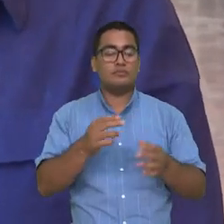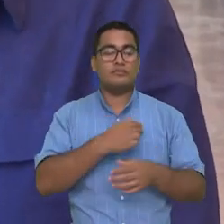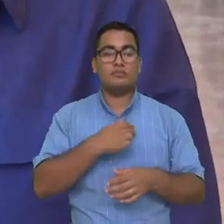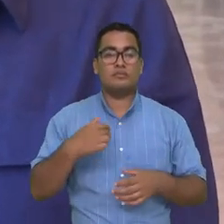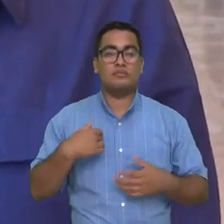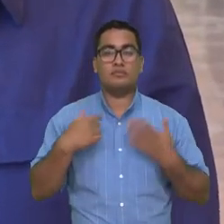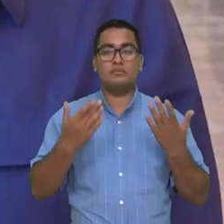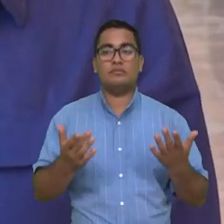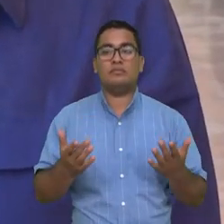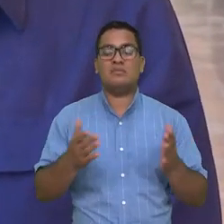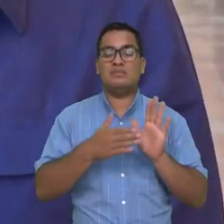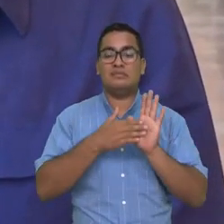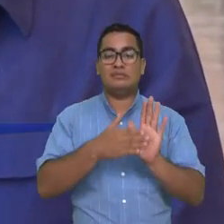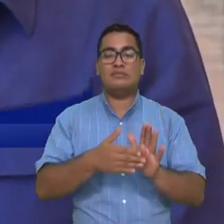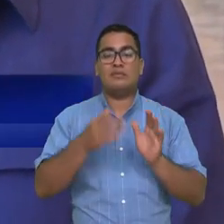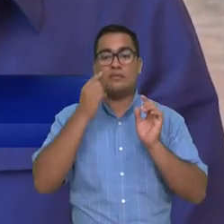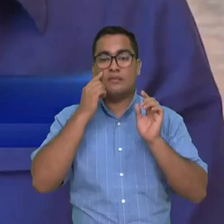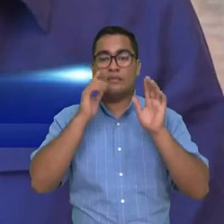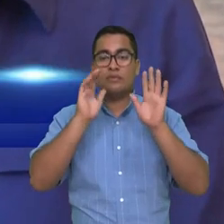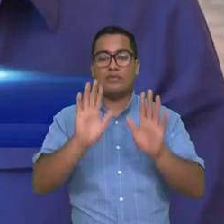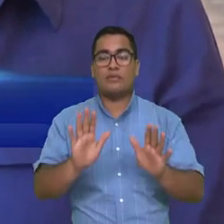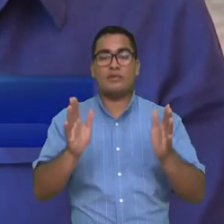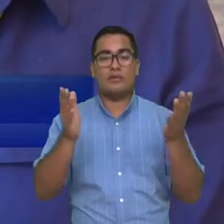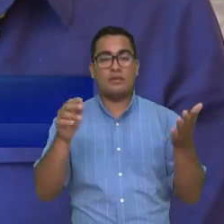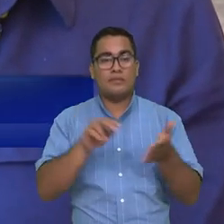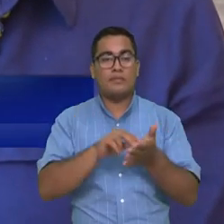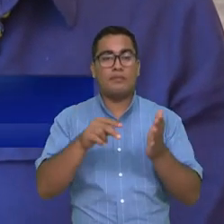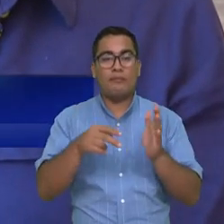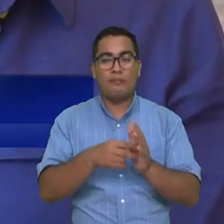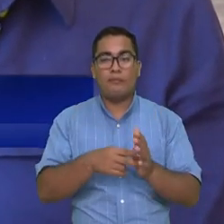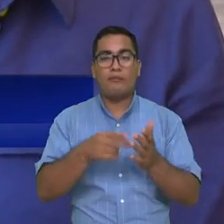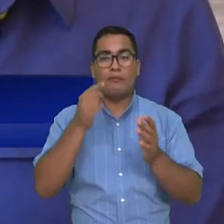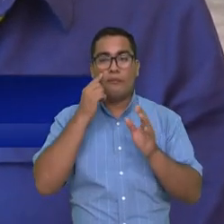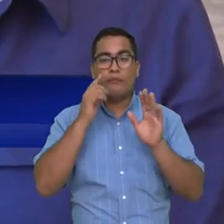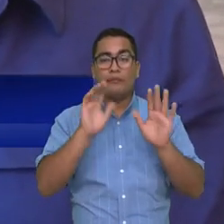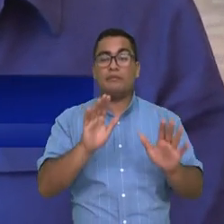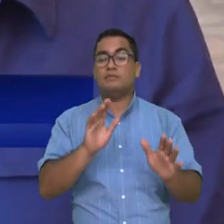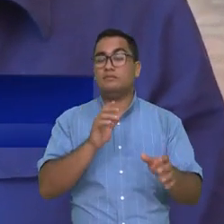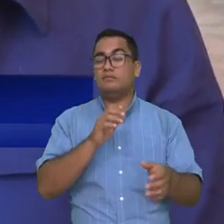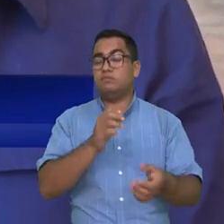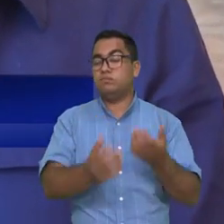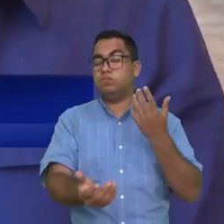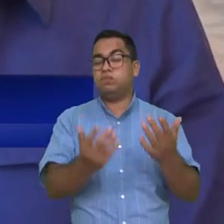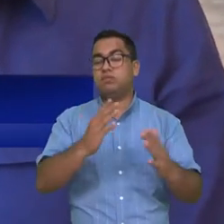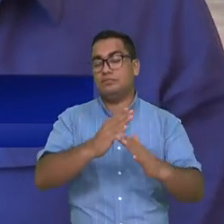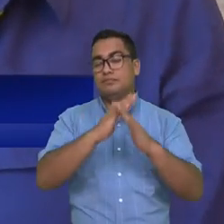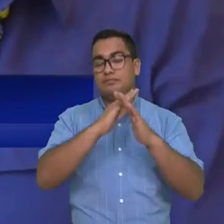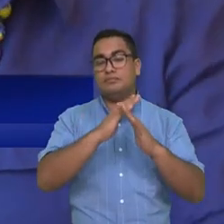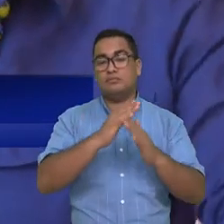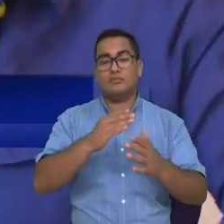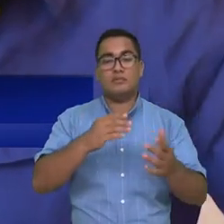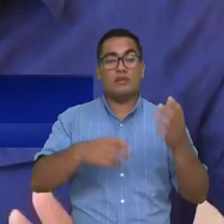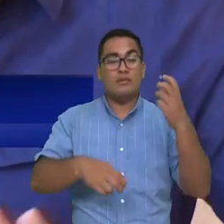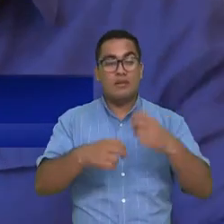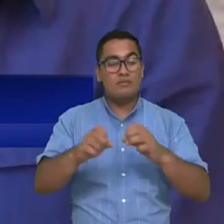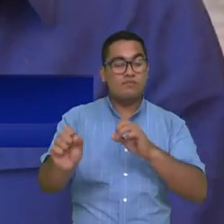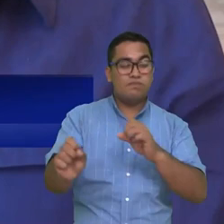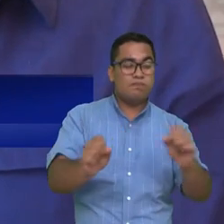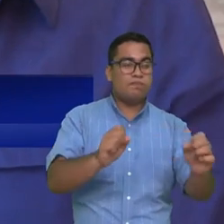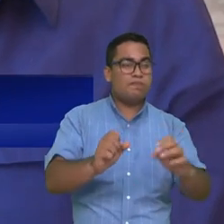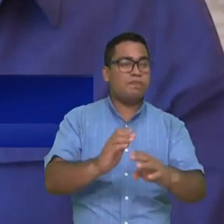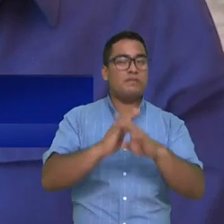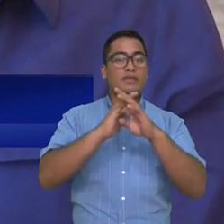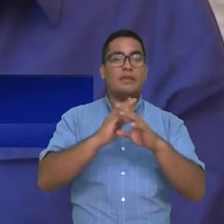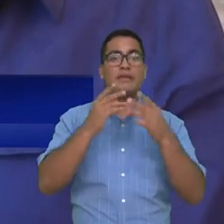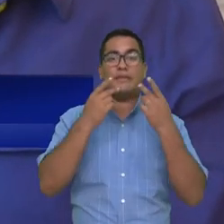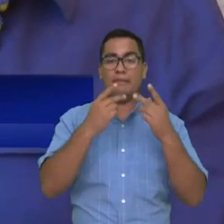modelo de prevención en general, porque nosotros tenemos prevención contra incendios, prevención contra desastres, de todo tenemos